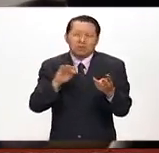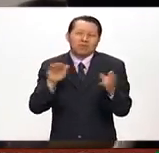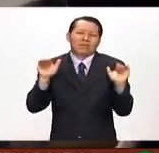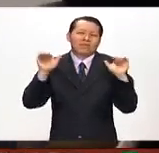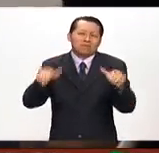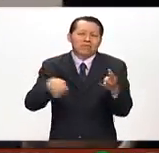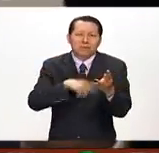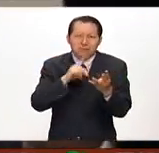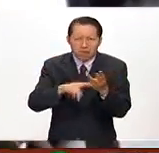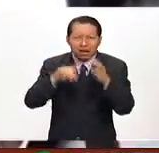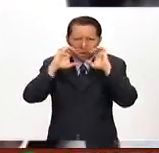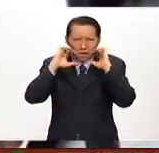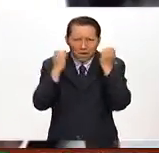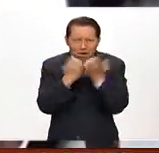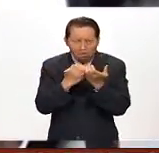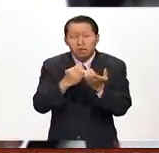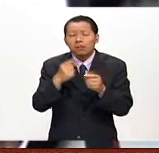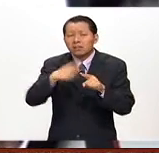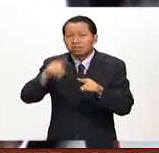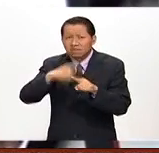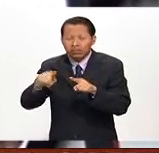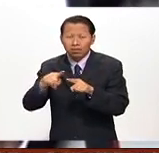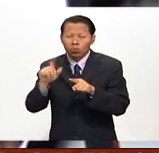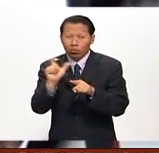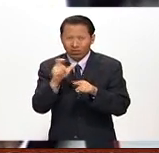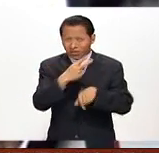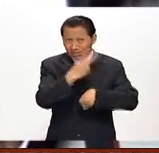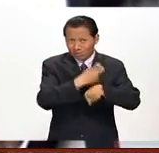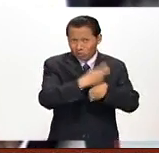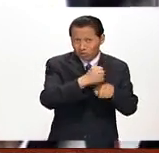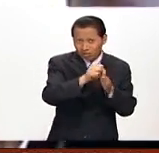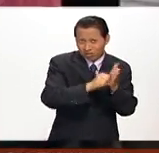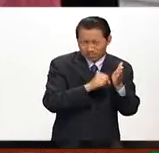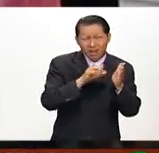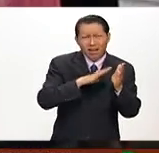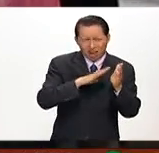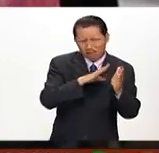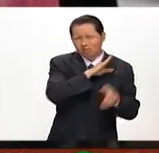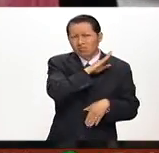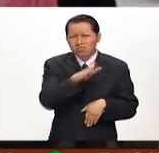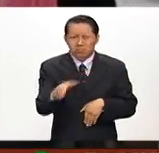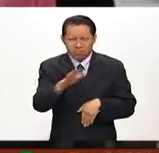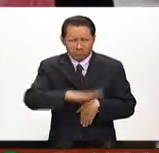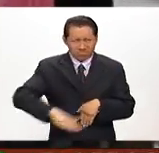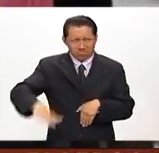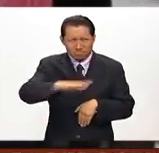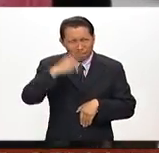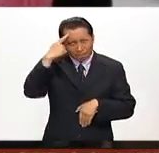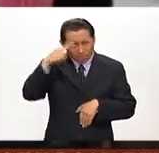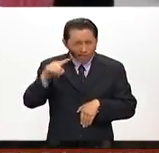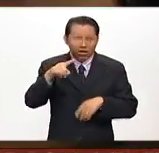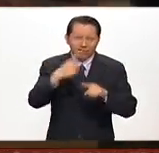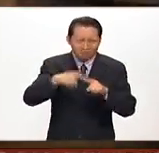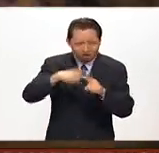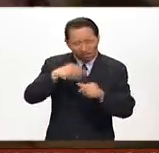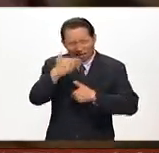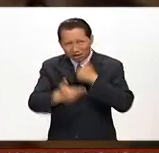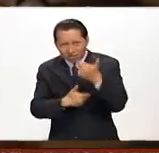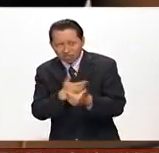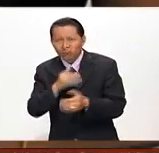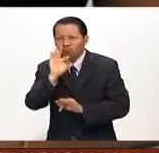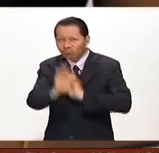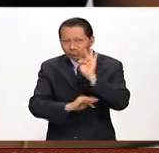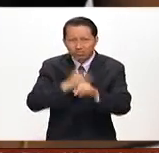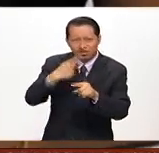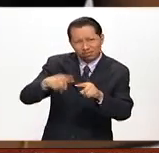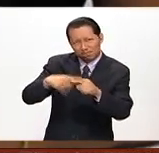llevamos desde segundo semestre, los tenemos nosotros atendiendo a gente que nos visita en el campus, de la industria, obviamente. Claro. No, y es muy